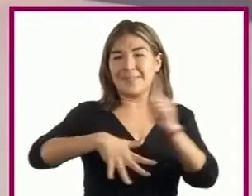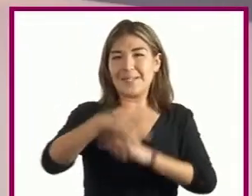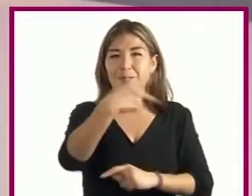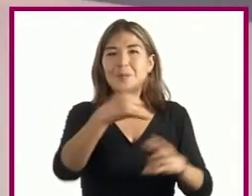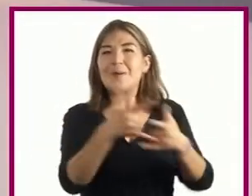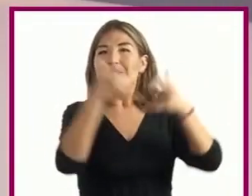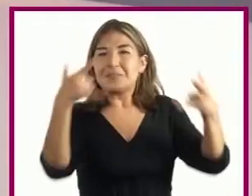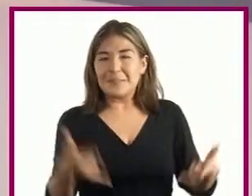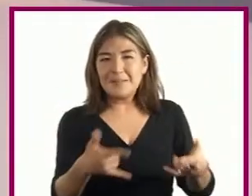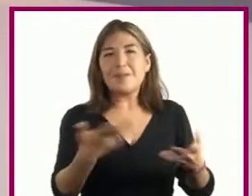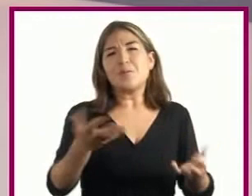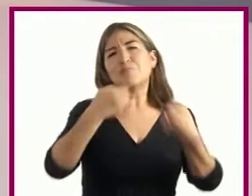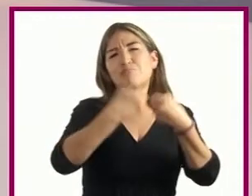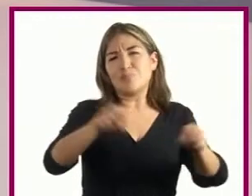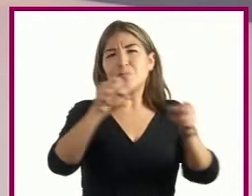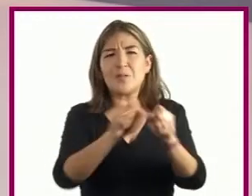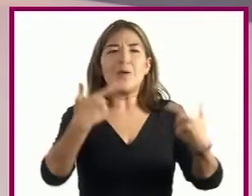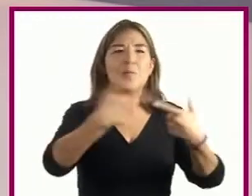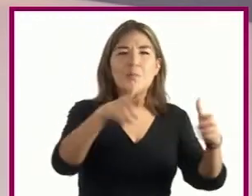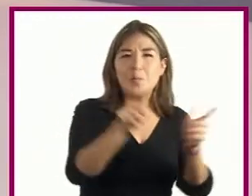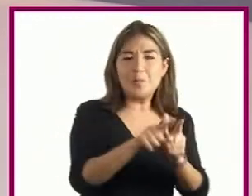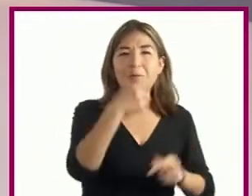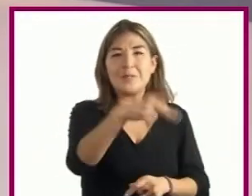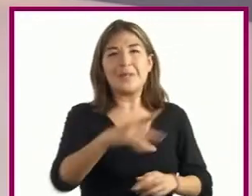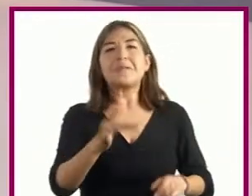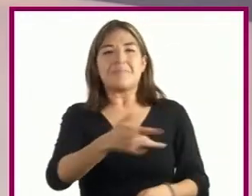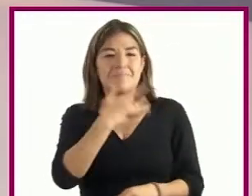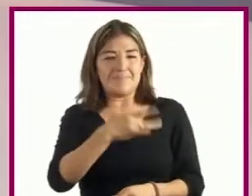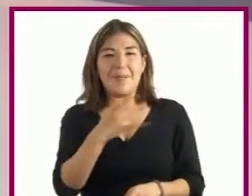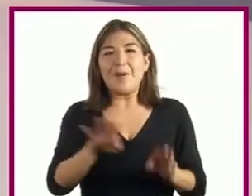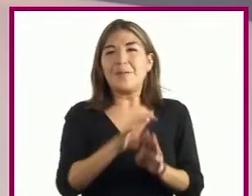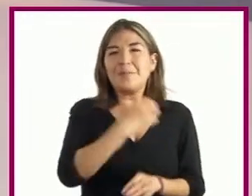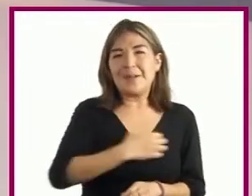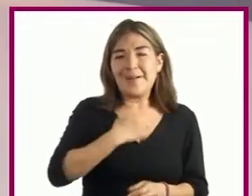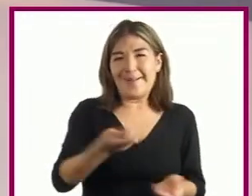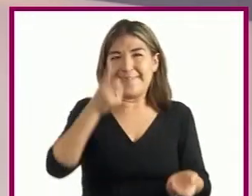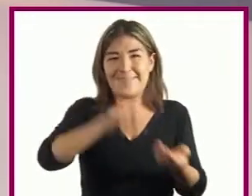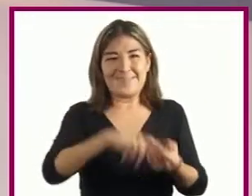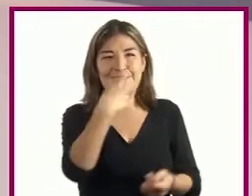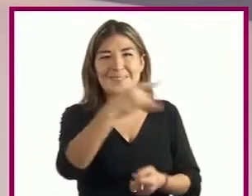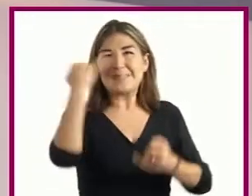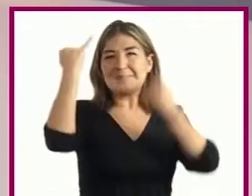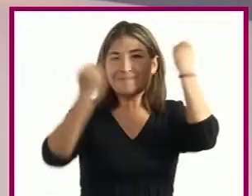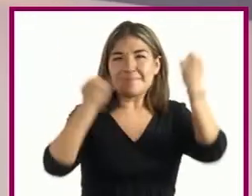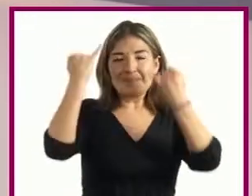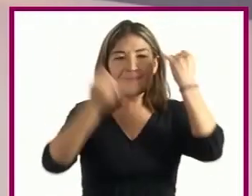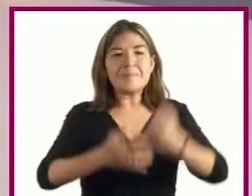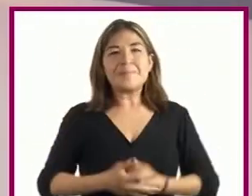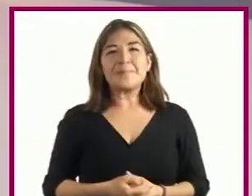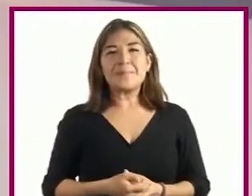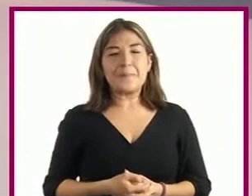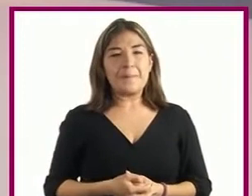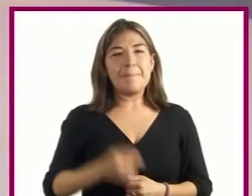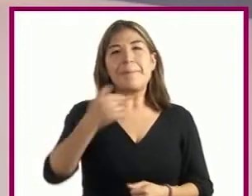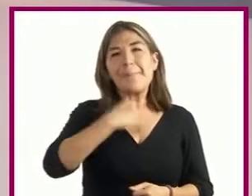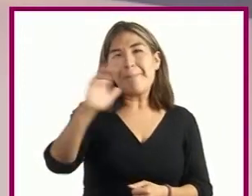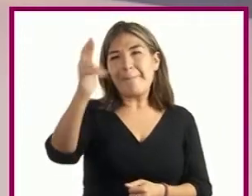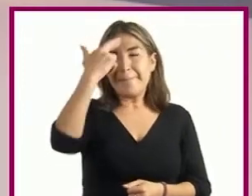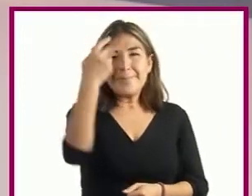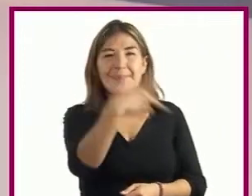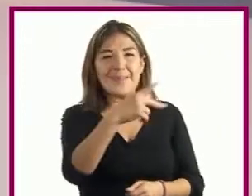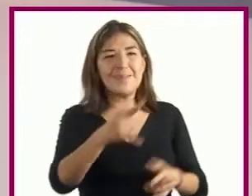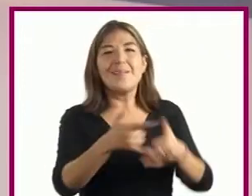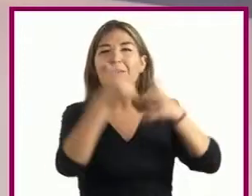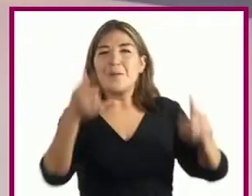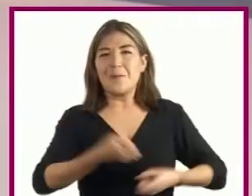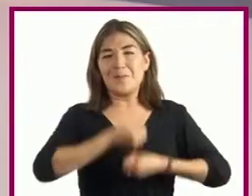o un grupo social, pero también con el estado de ánimo que se busca crear. Profesora, recuerdo algunos cuentos